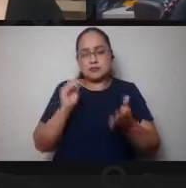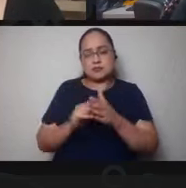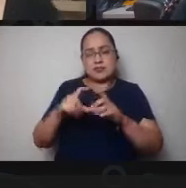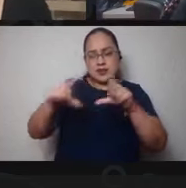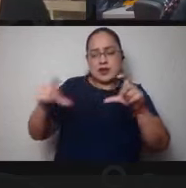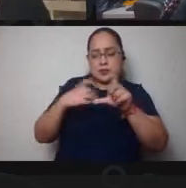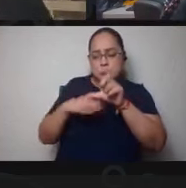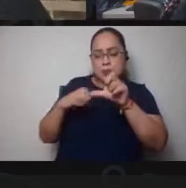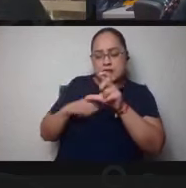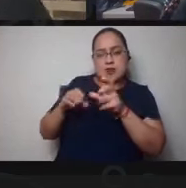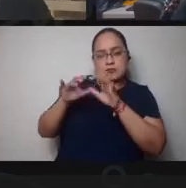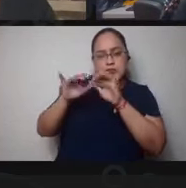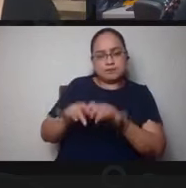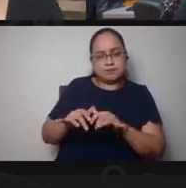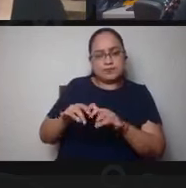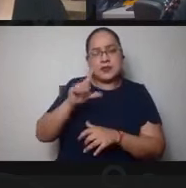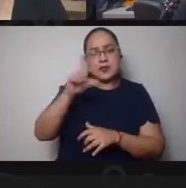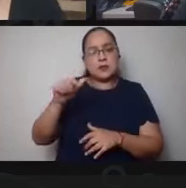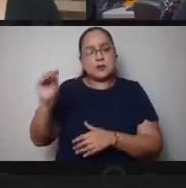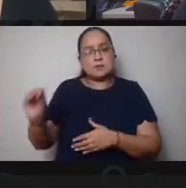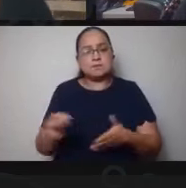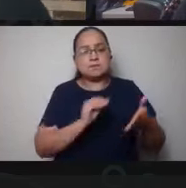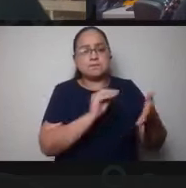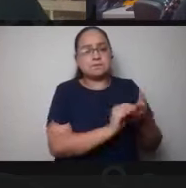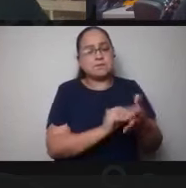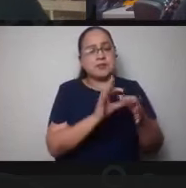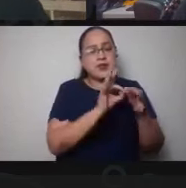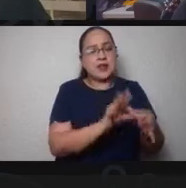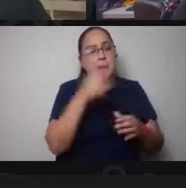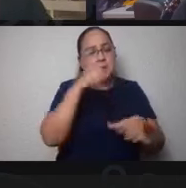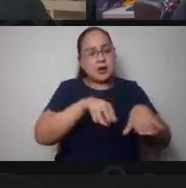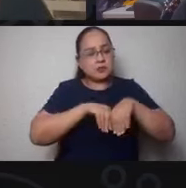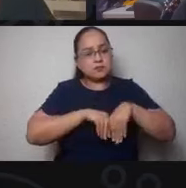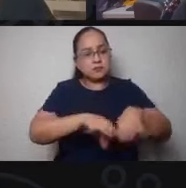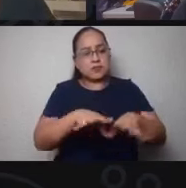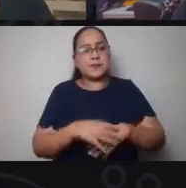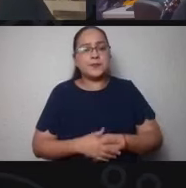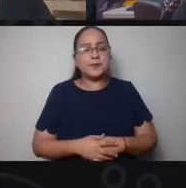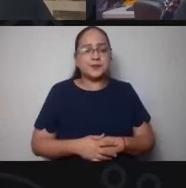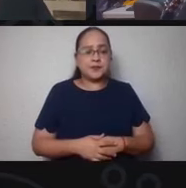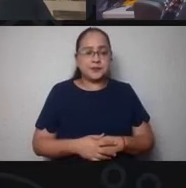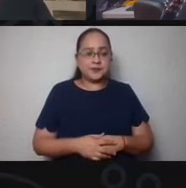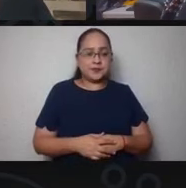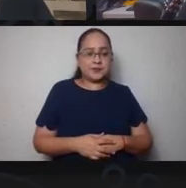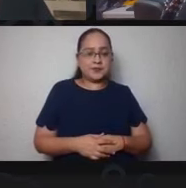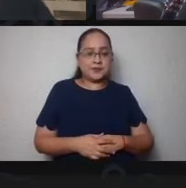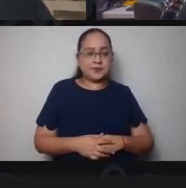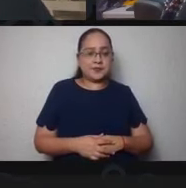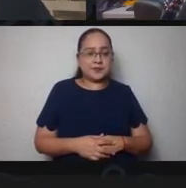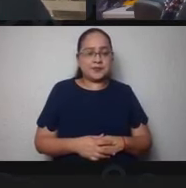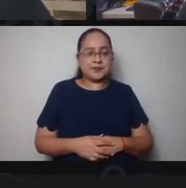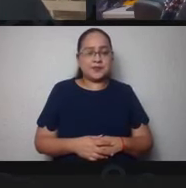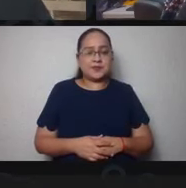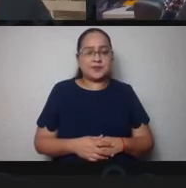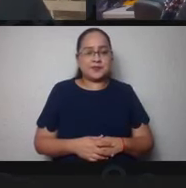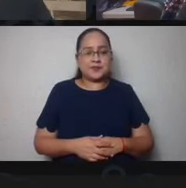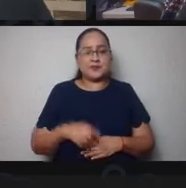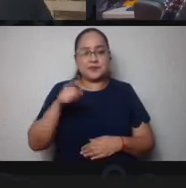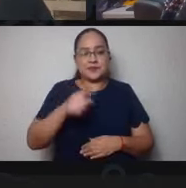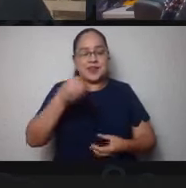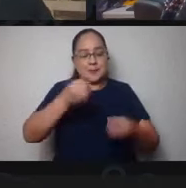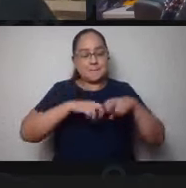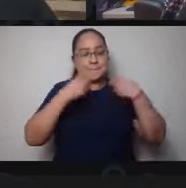por aquí, para que David nos copie rápidamente y nos haga el favor? ¿Dónde está? Ok. Sí. Bueno, la magistrada